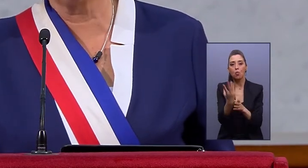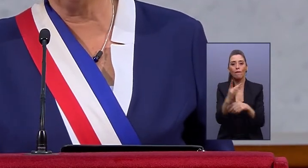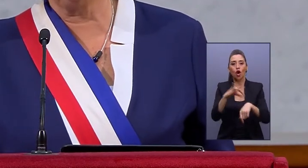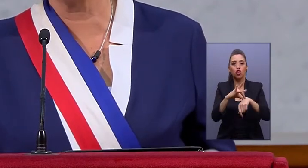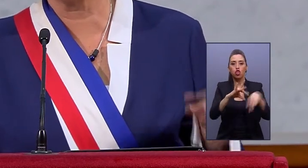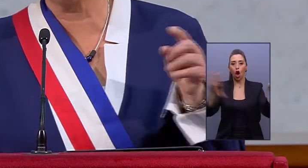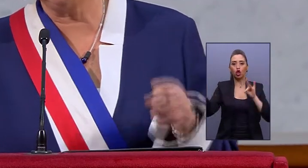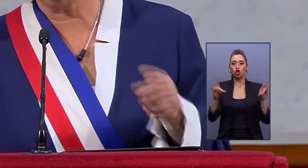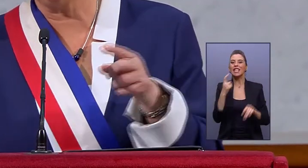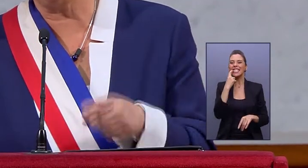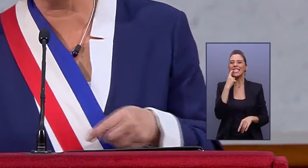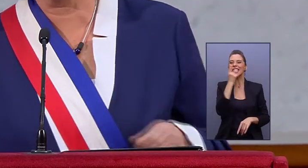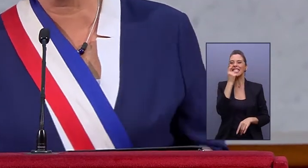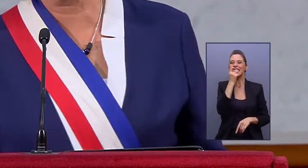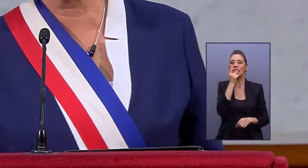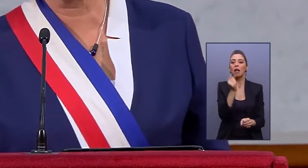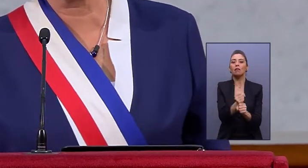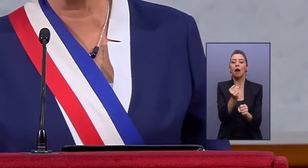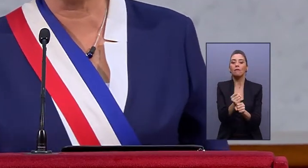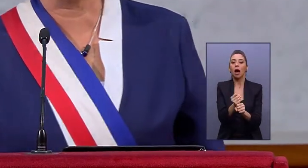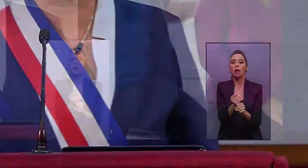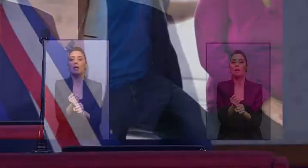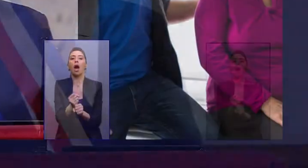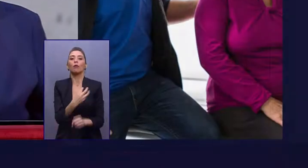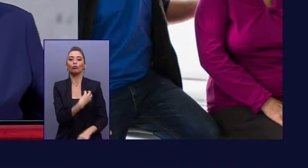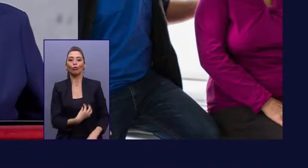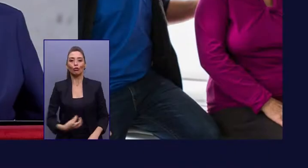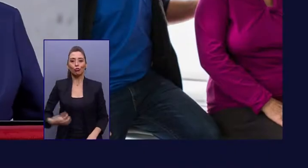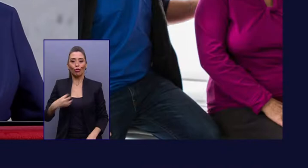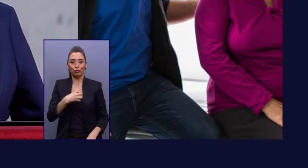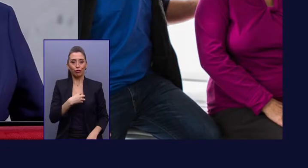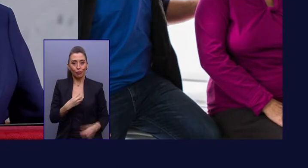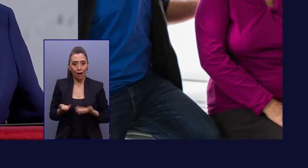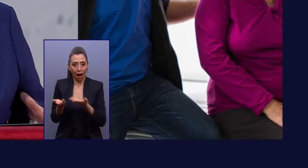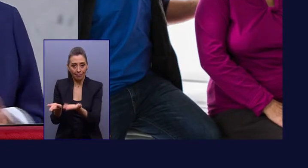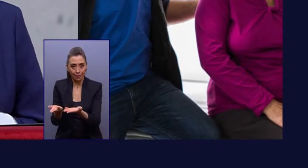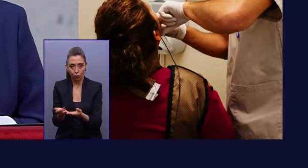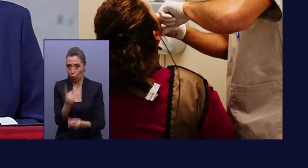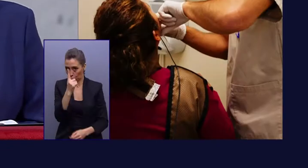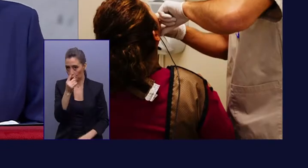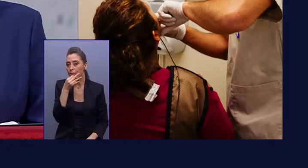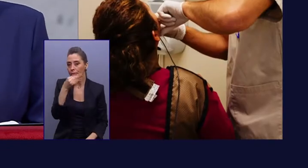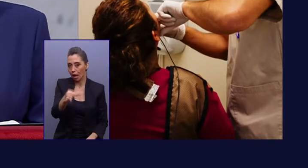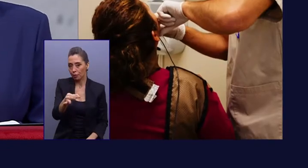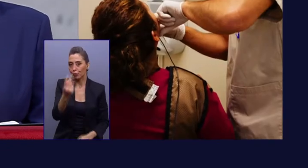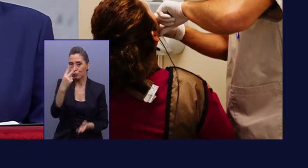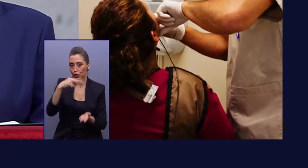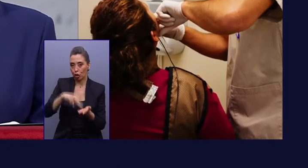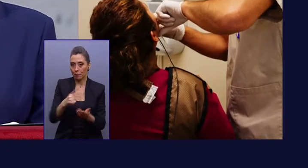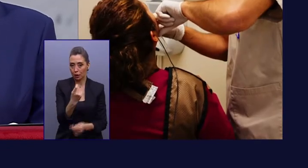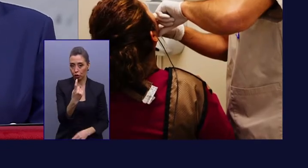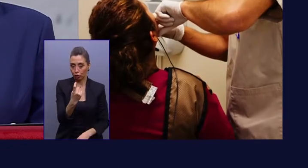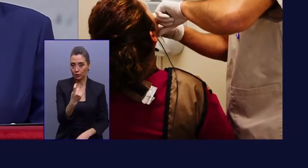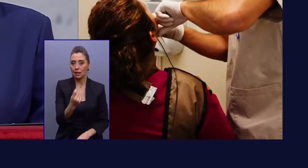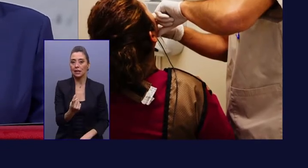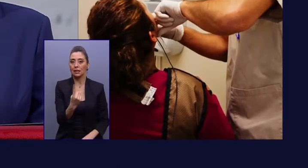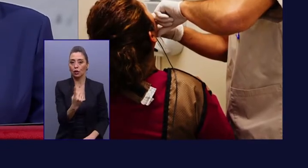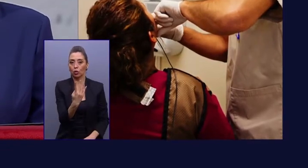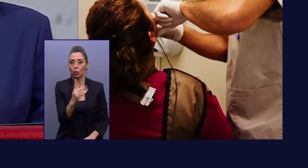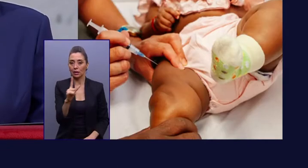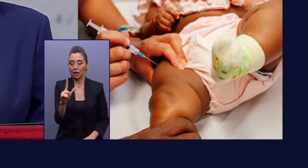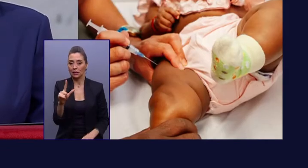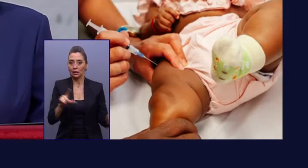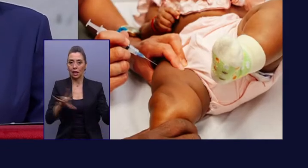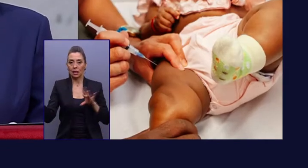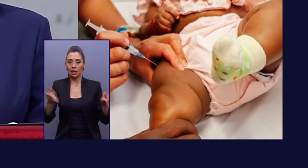médicos y odontólogos ya están apoyando la atención en la salud primaria. Un solo dato. El 2011 fueron tomadas 147